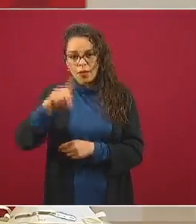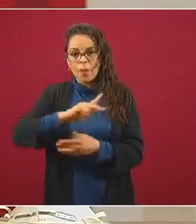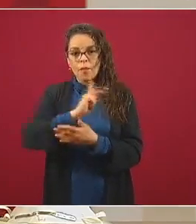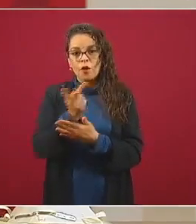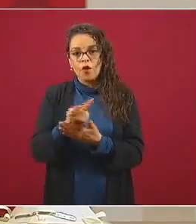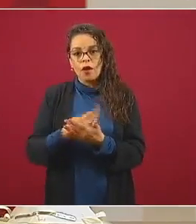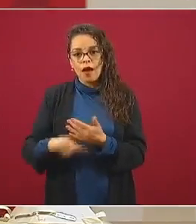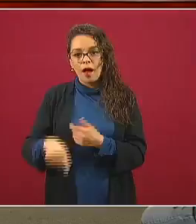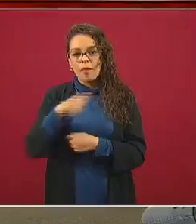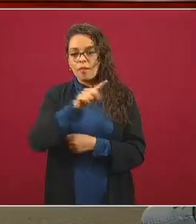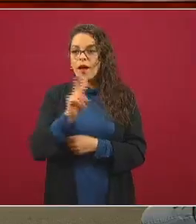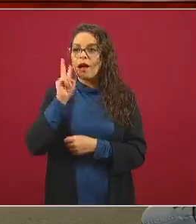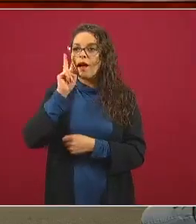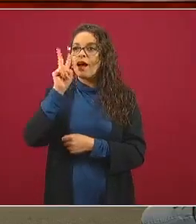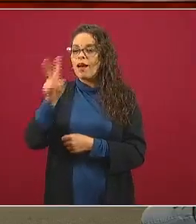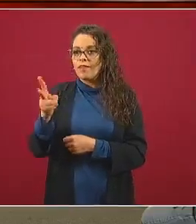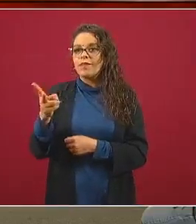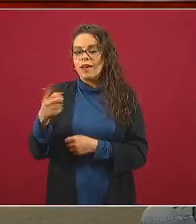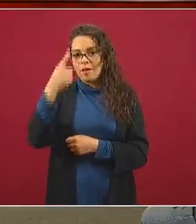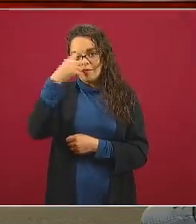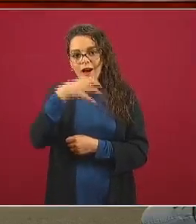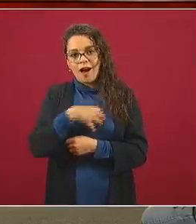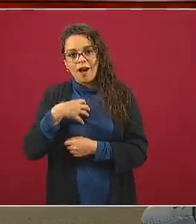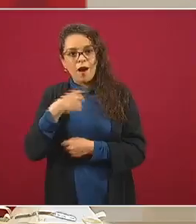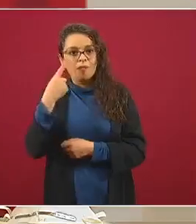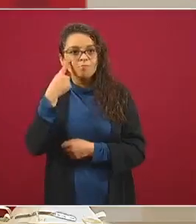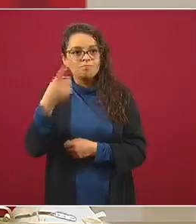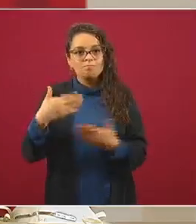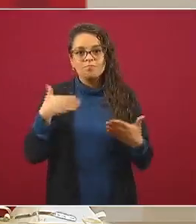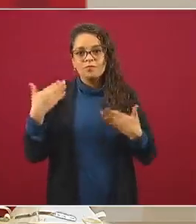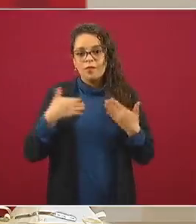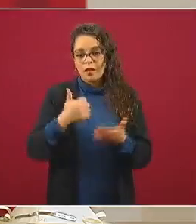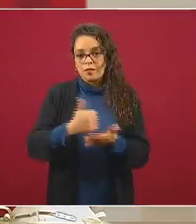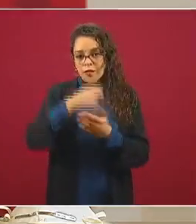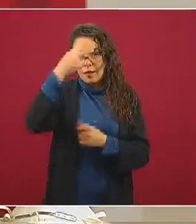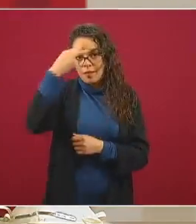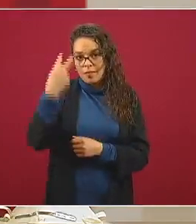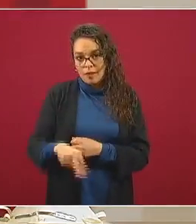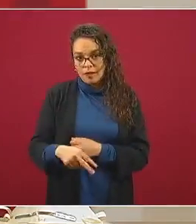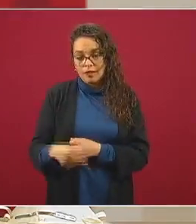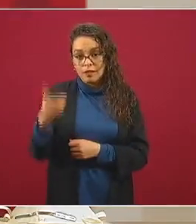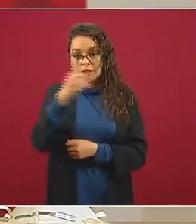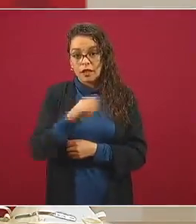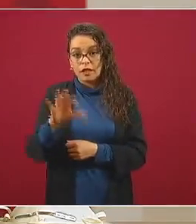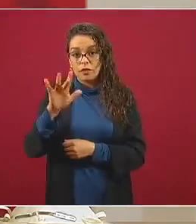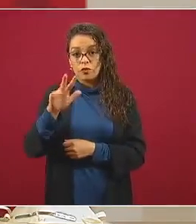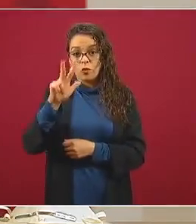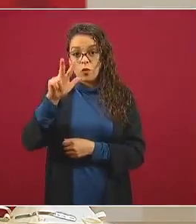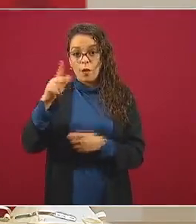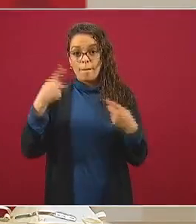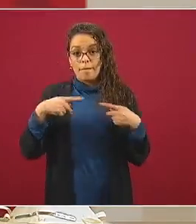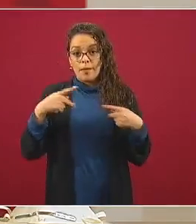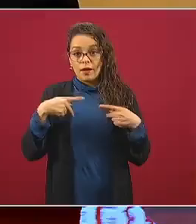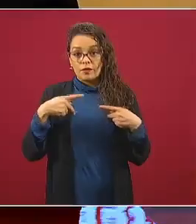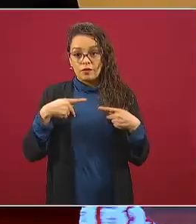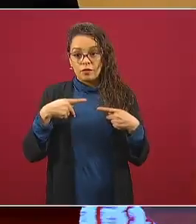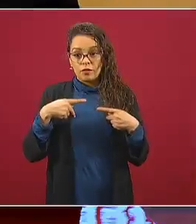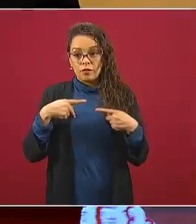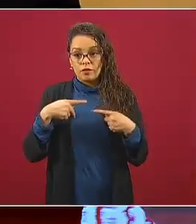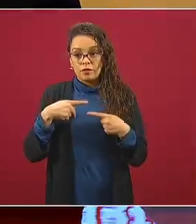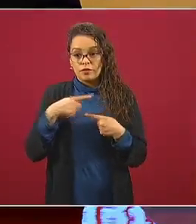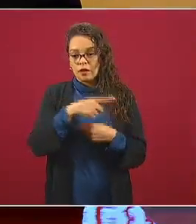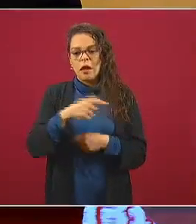Disfruta Ciudad de México, que ese mismo programa llevaba más de 158 proveedores, ofertantes, demandantes, hasta